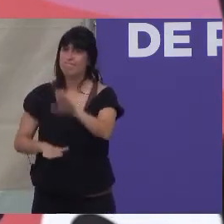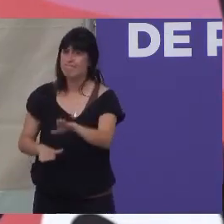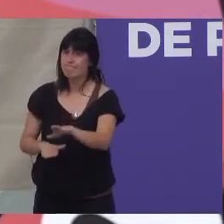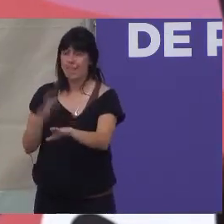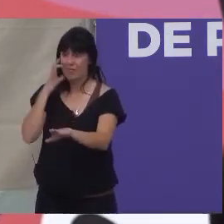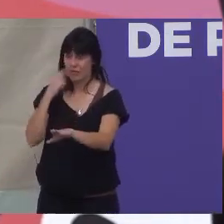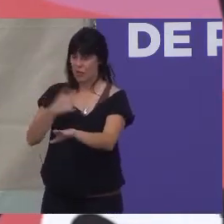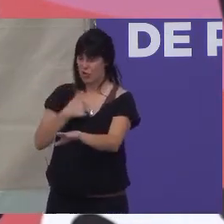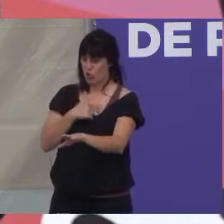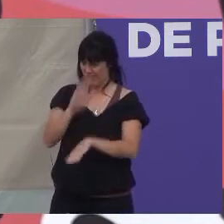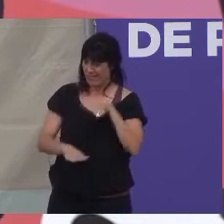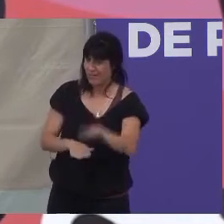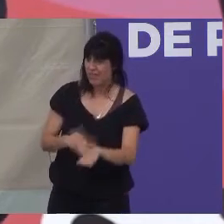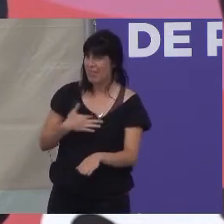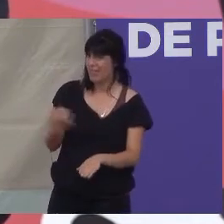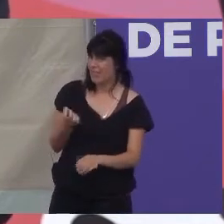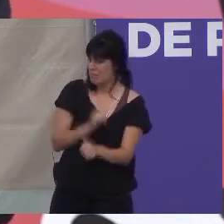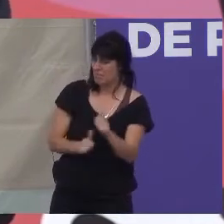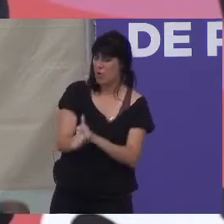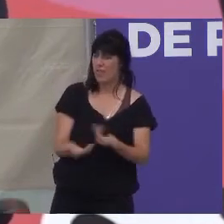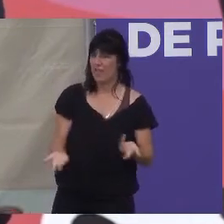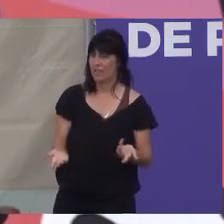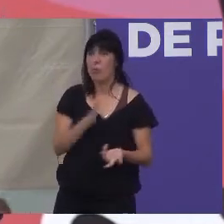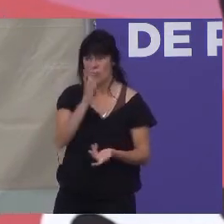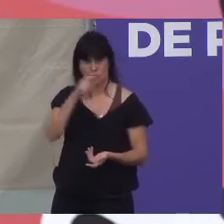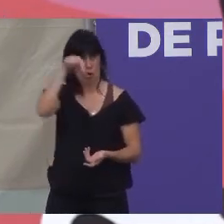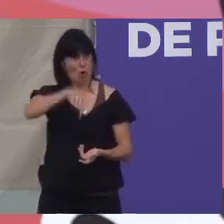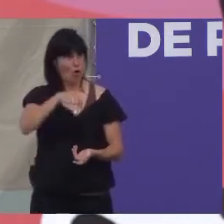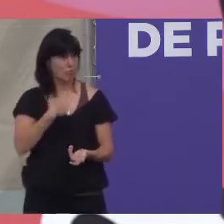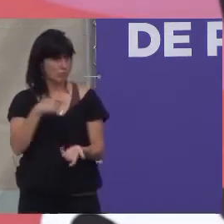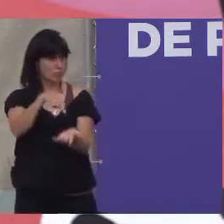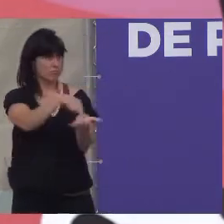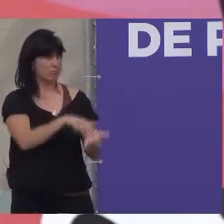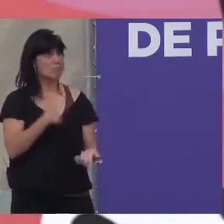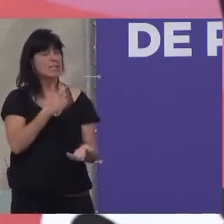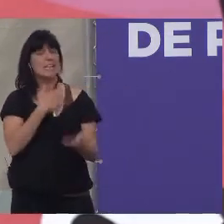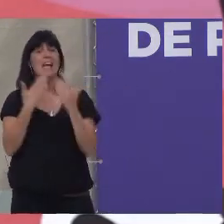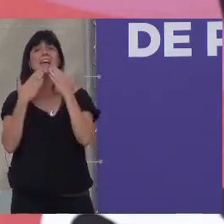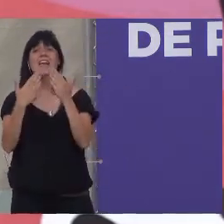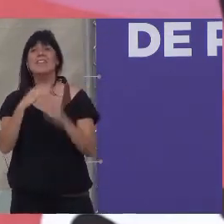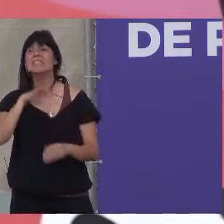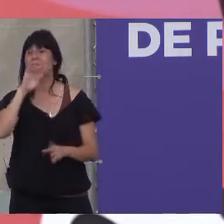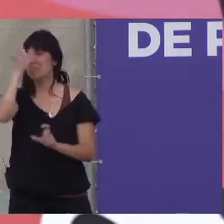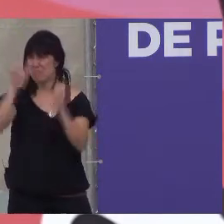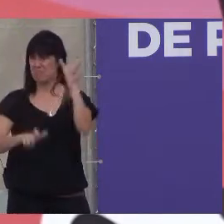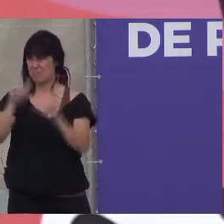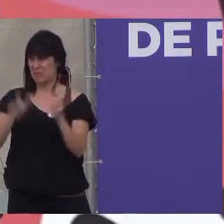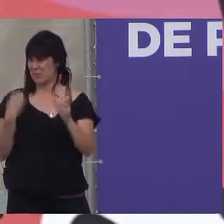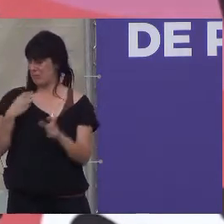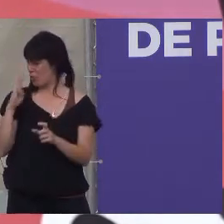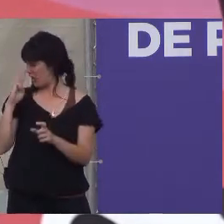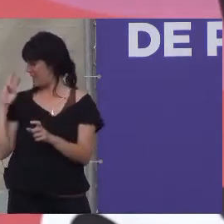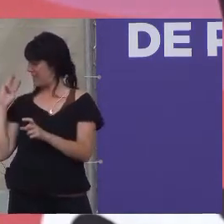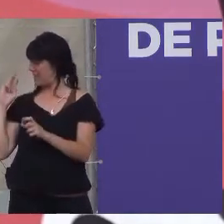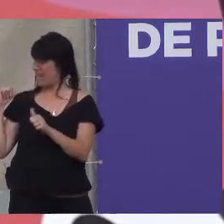capaz de darlo yo. Por eso, hoy, aquí, me gustaría darle las gracias a todas las personas que durante esos